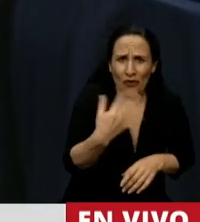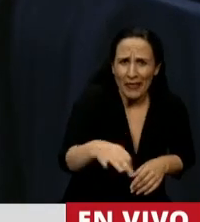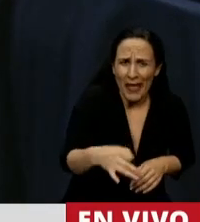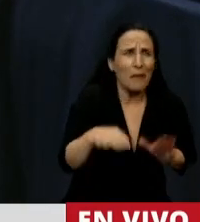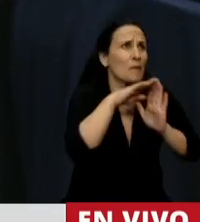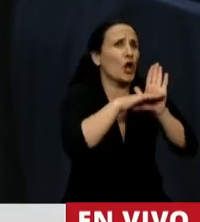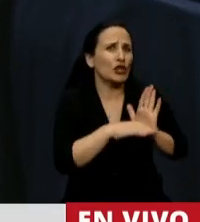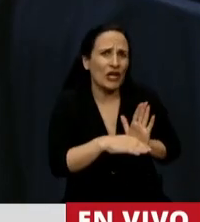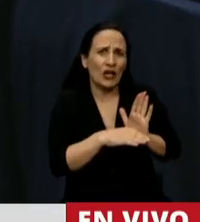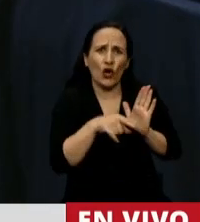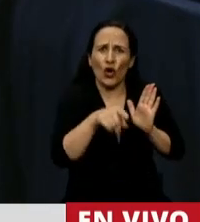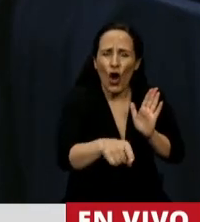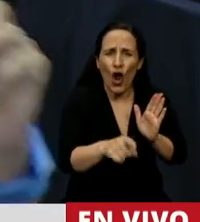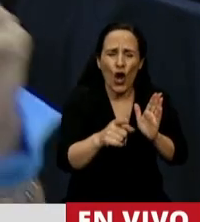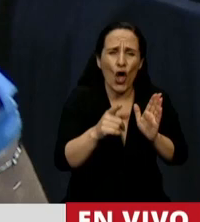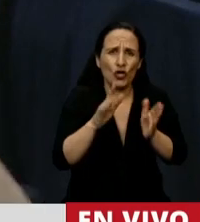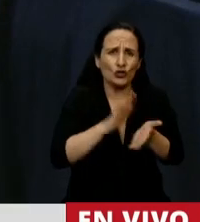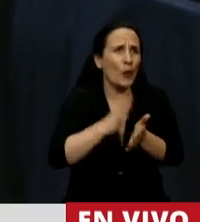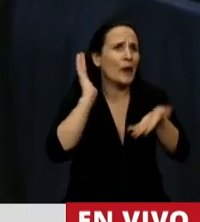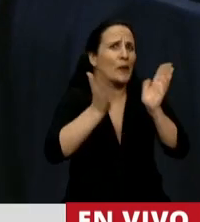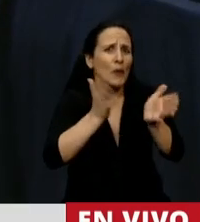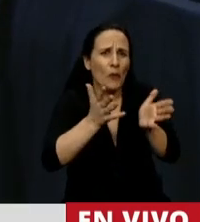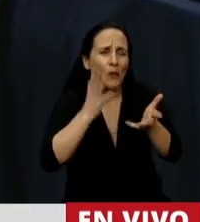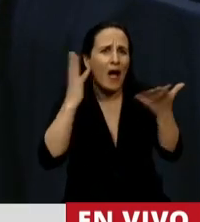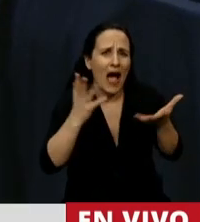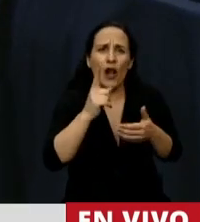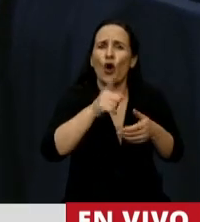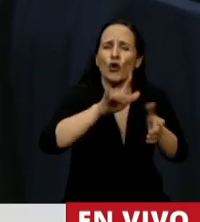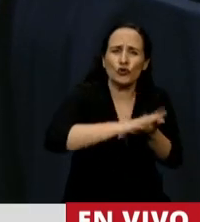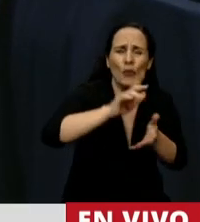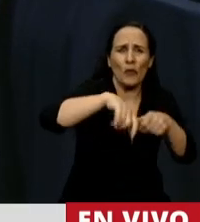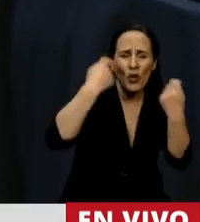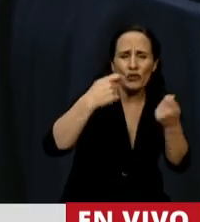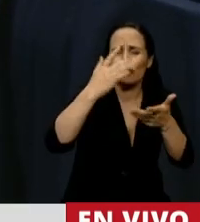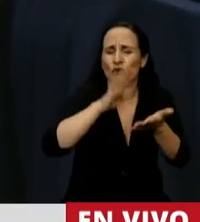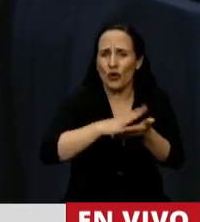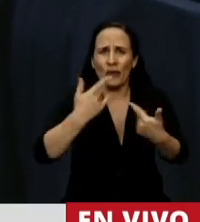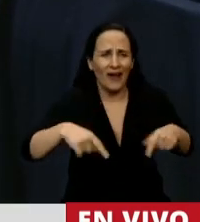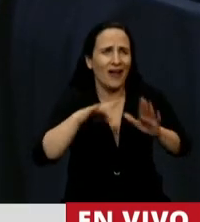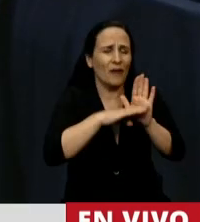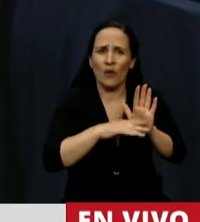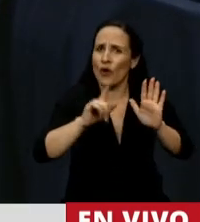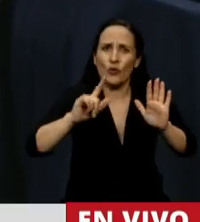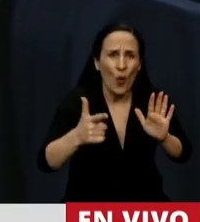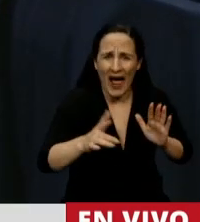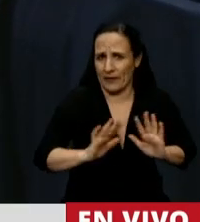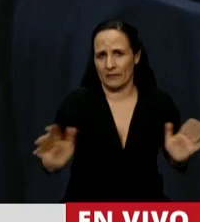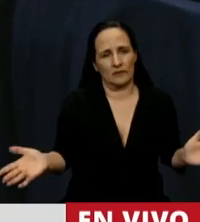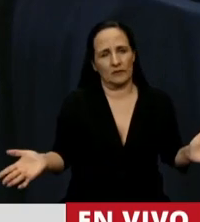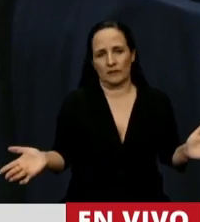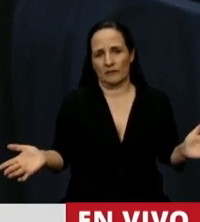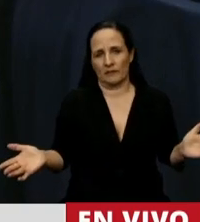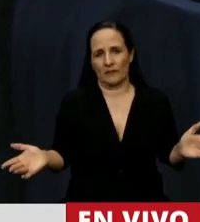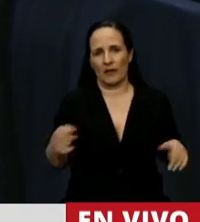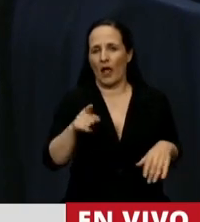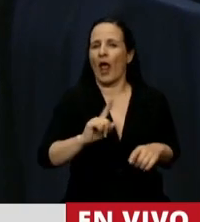únicos para atender a las víctimas de violencia sexual, señores. Hagamos las cosas como deben ser. No